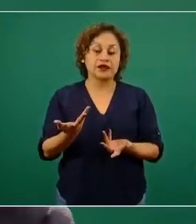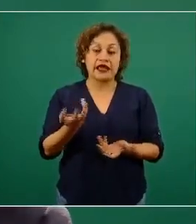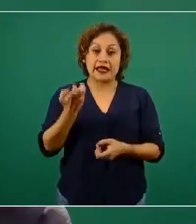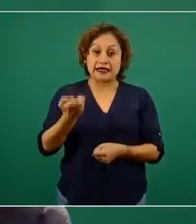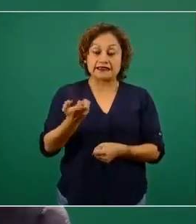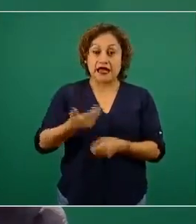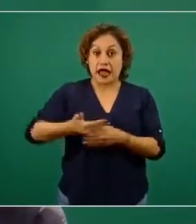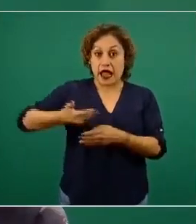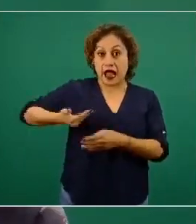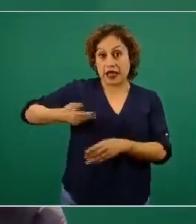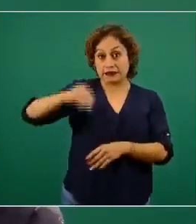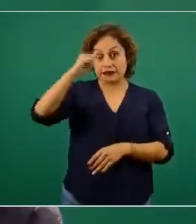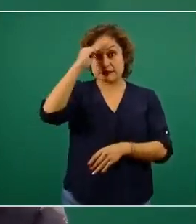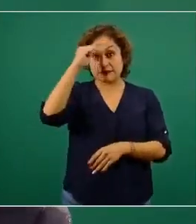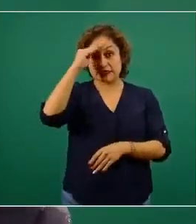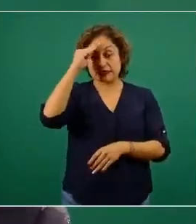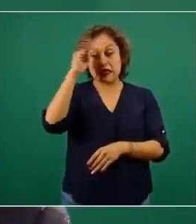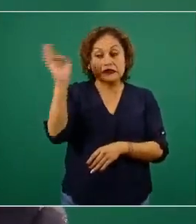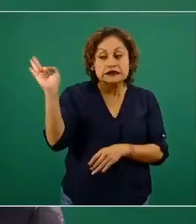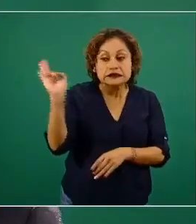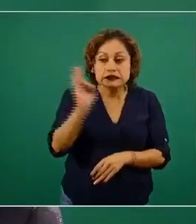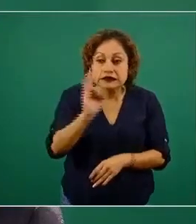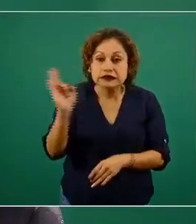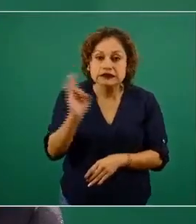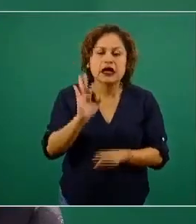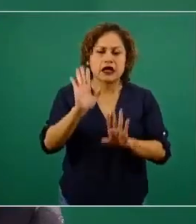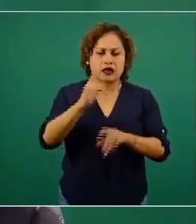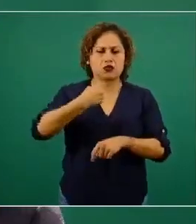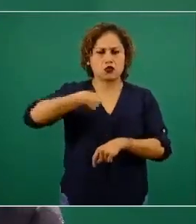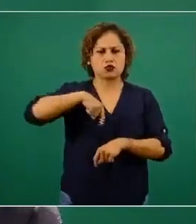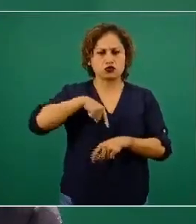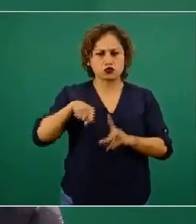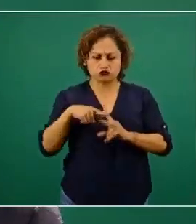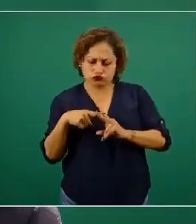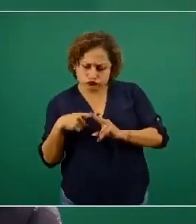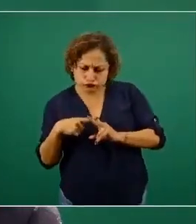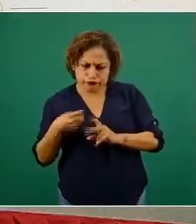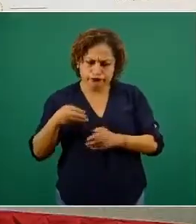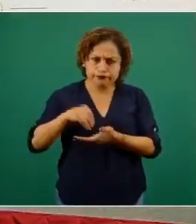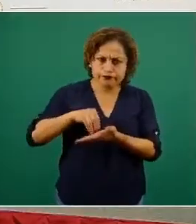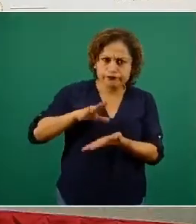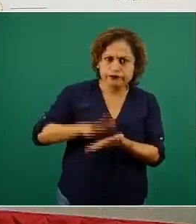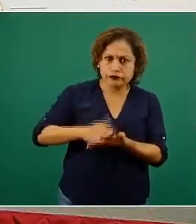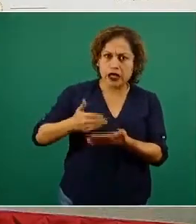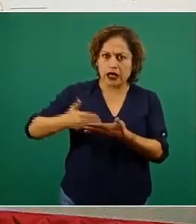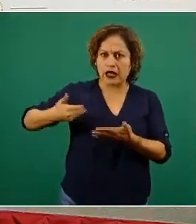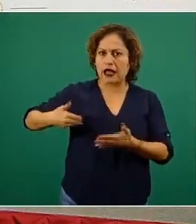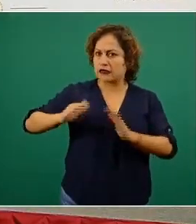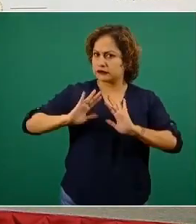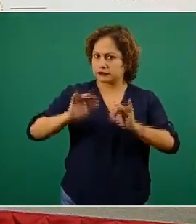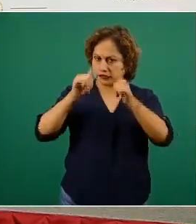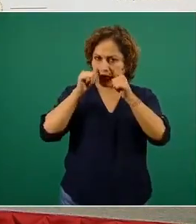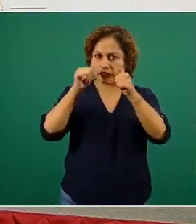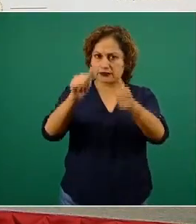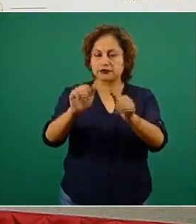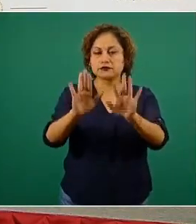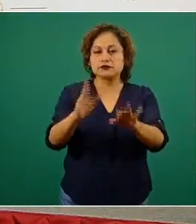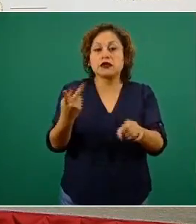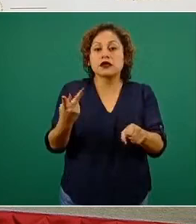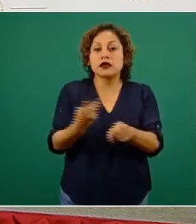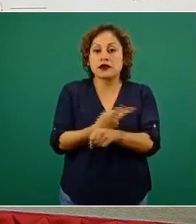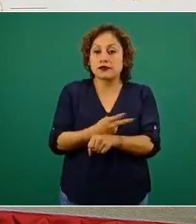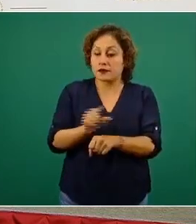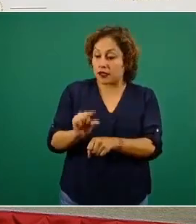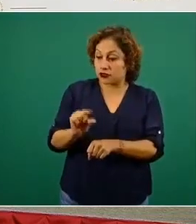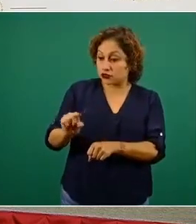previsión que se contempla en el diseño logístico del operativo. En este caso concreto, lo que se hizo es vacunar a un